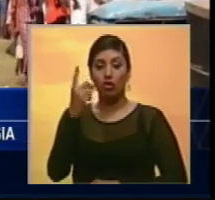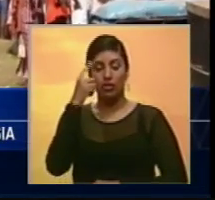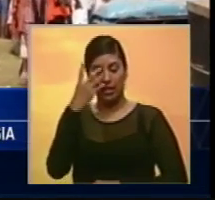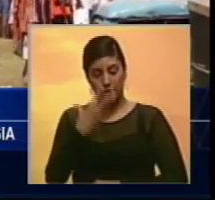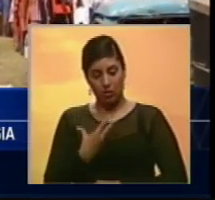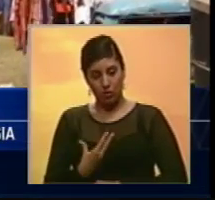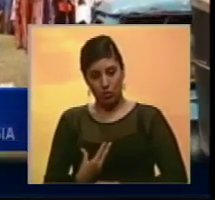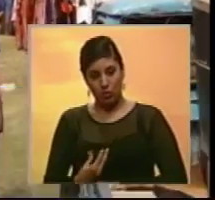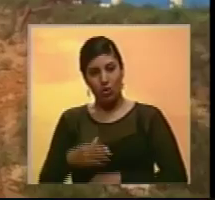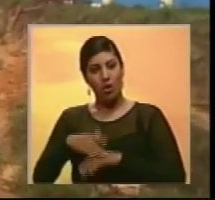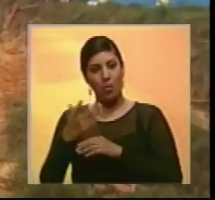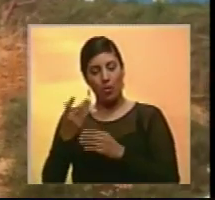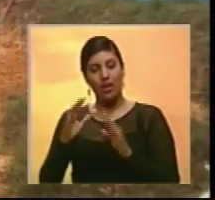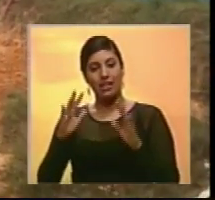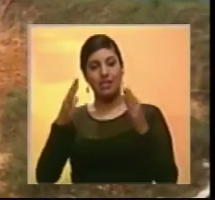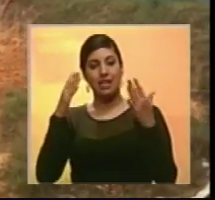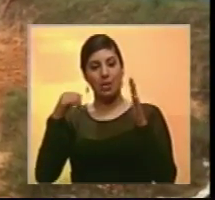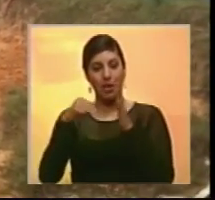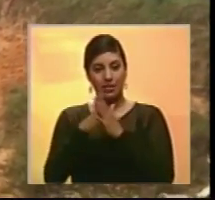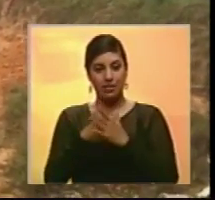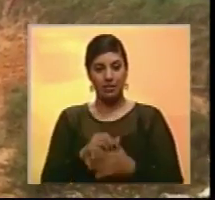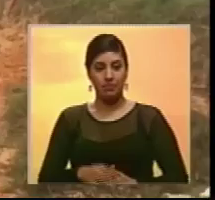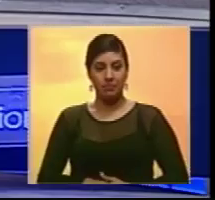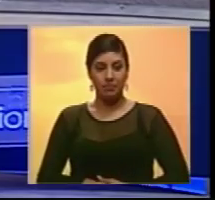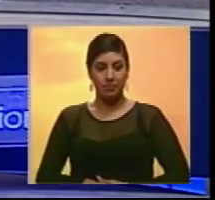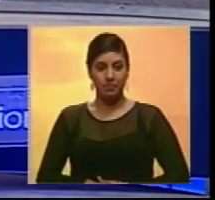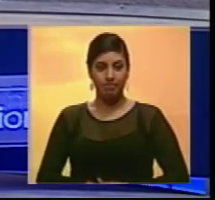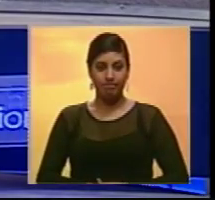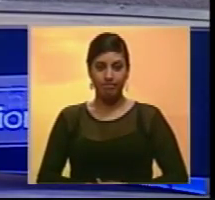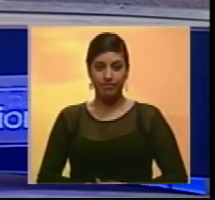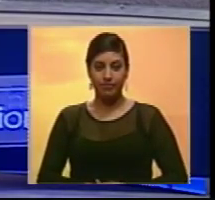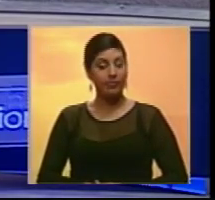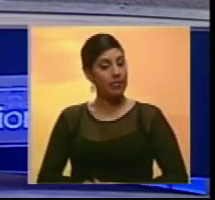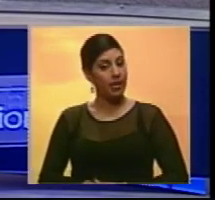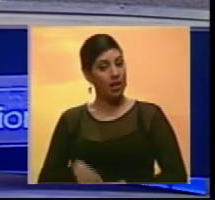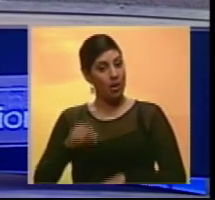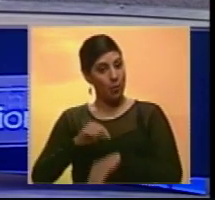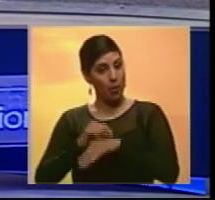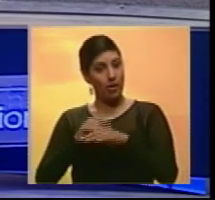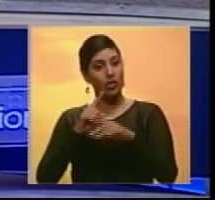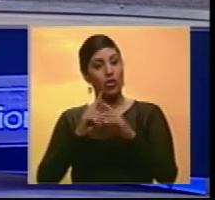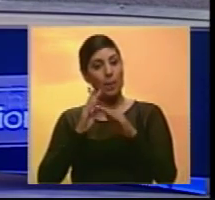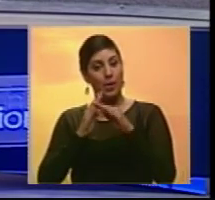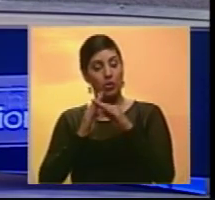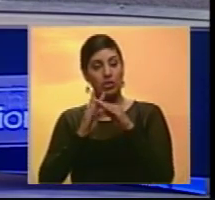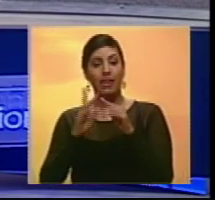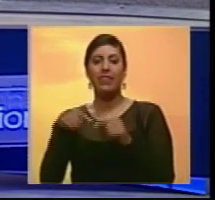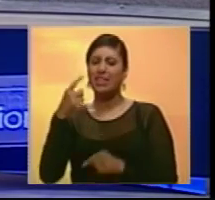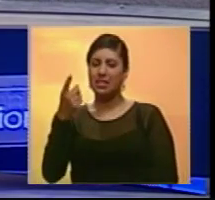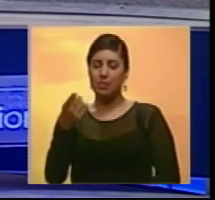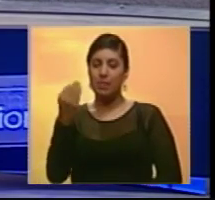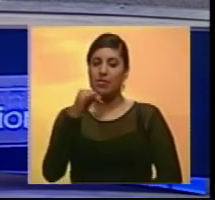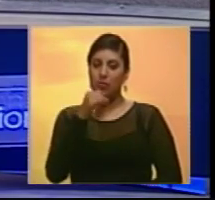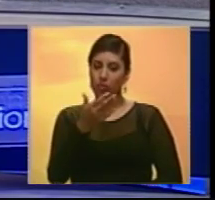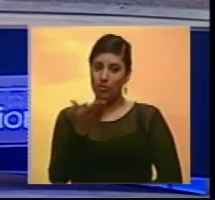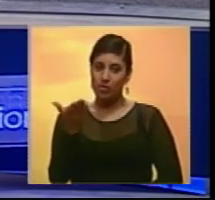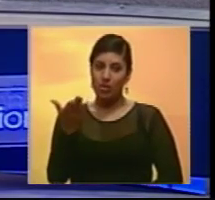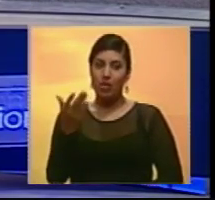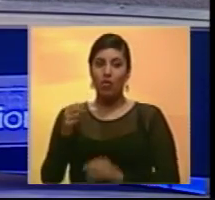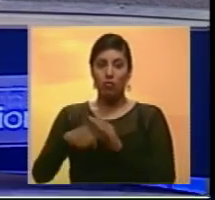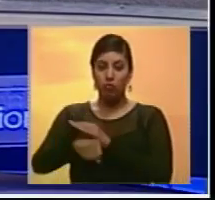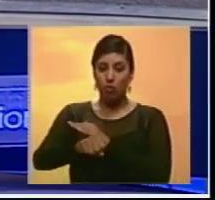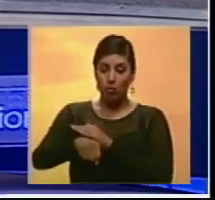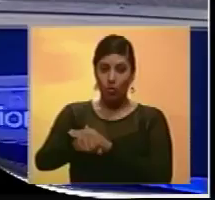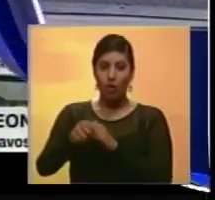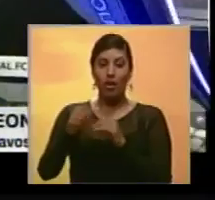días de luto tras salir ileso del accidente. Bien, amigos, vamos entonces a la pausa. A regreso, información de